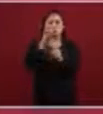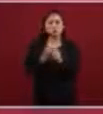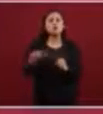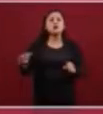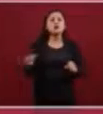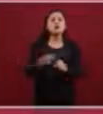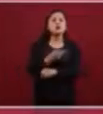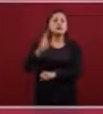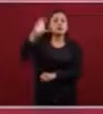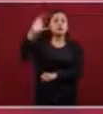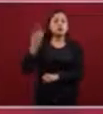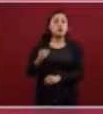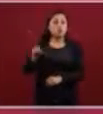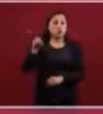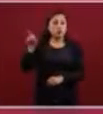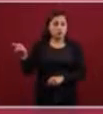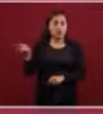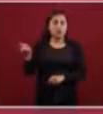minuto a minuto,